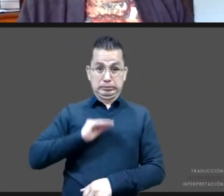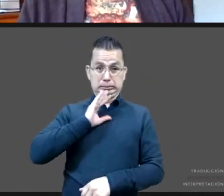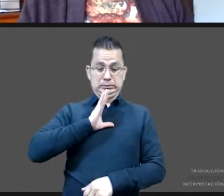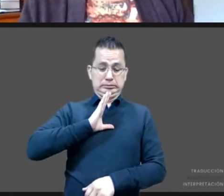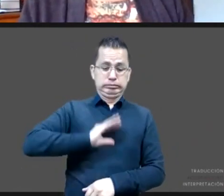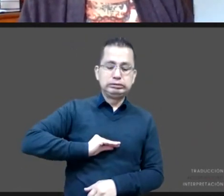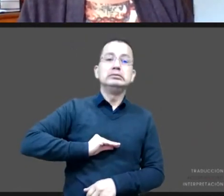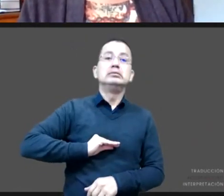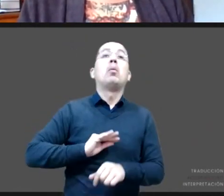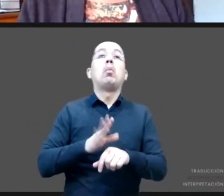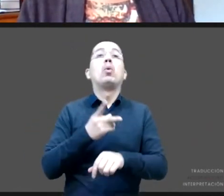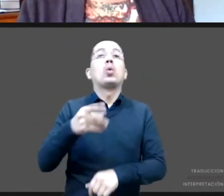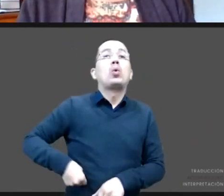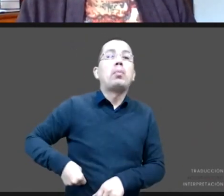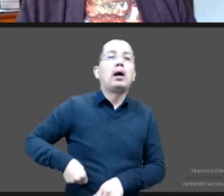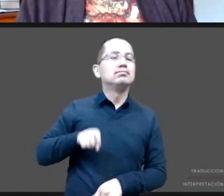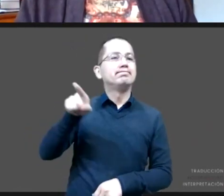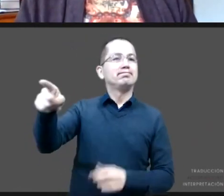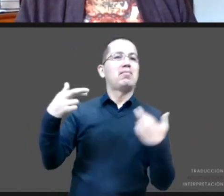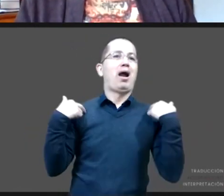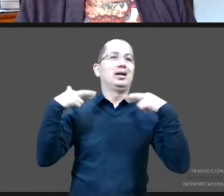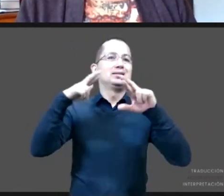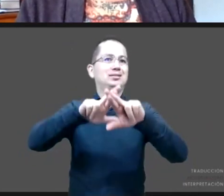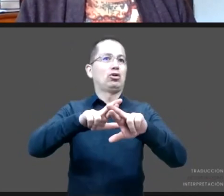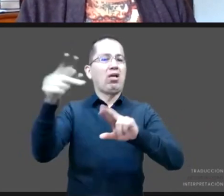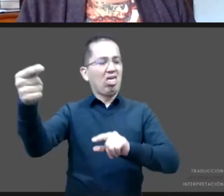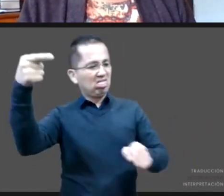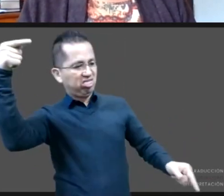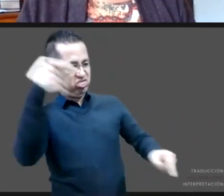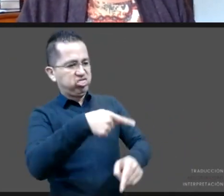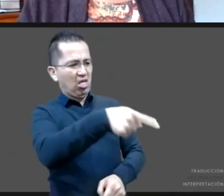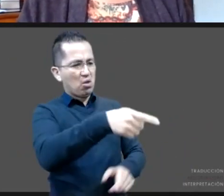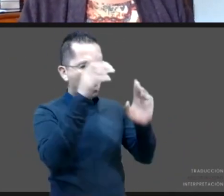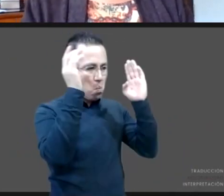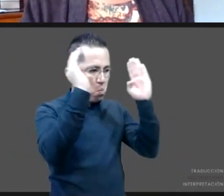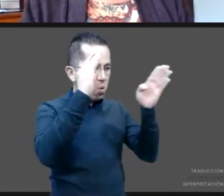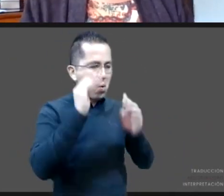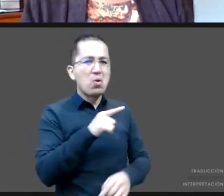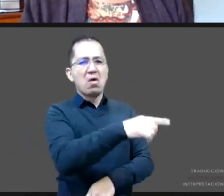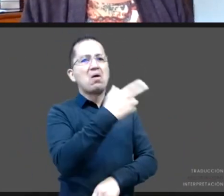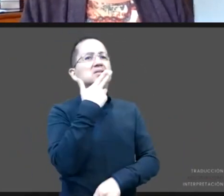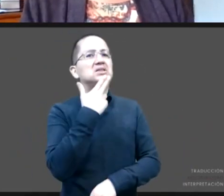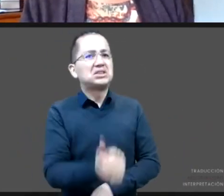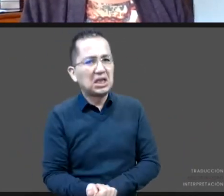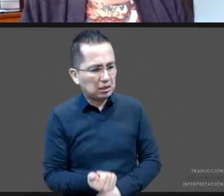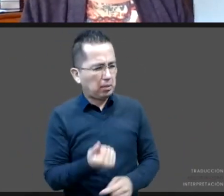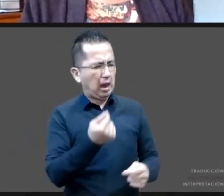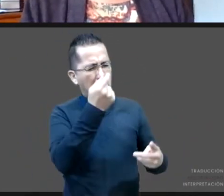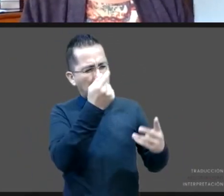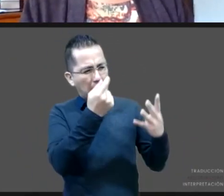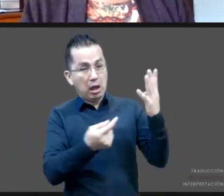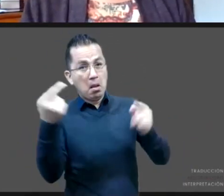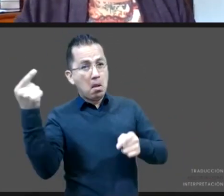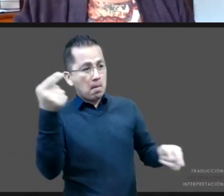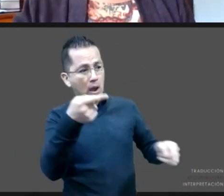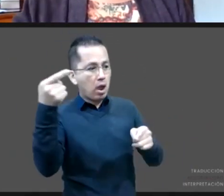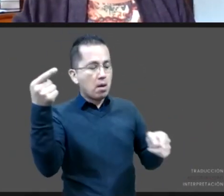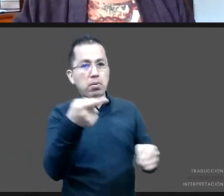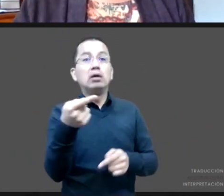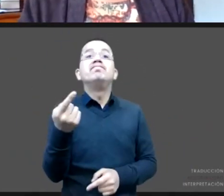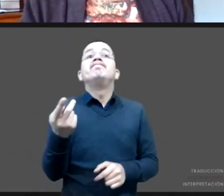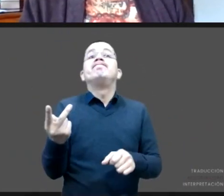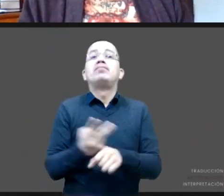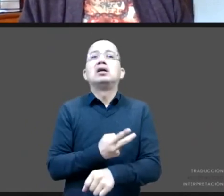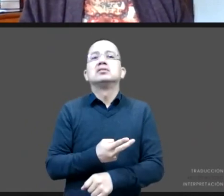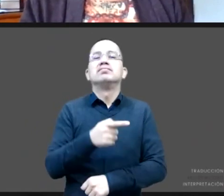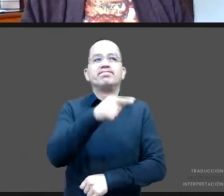muchos profesores eres un burro no sirves para nada y esta constante origina que efectivamente